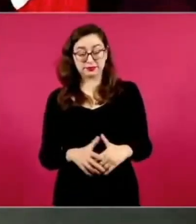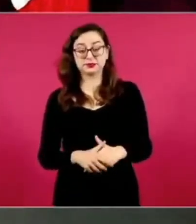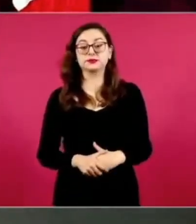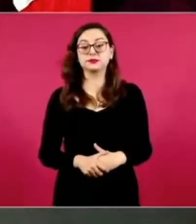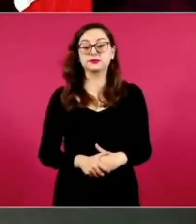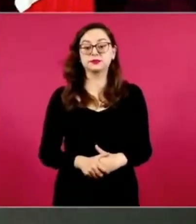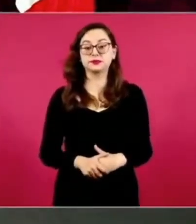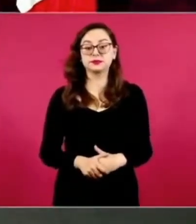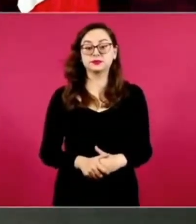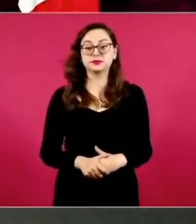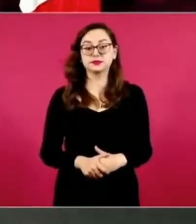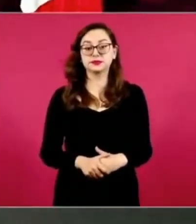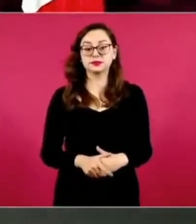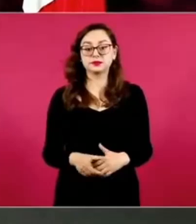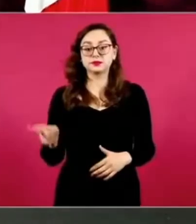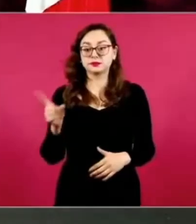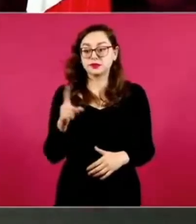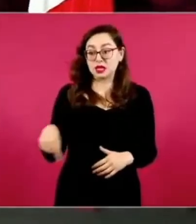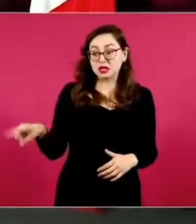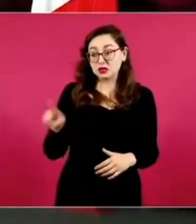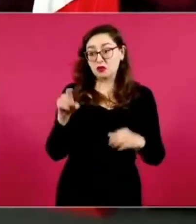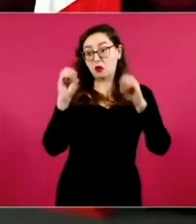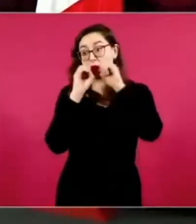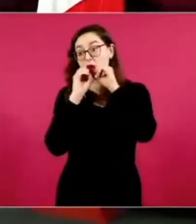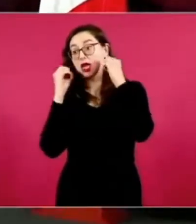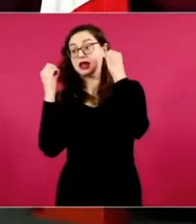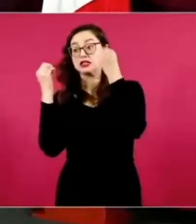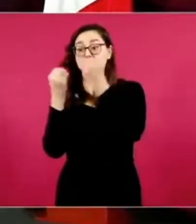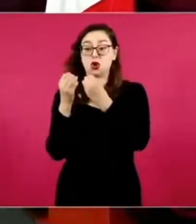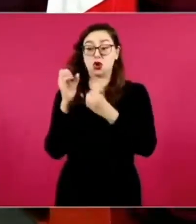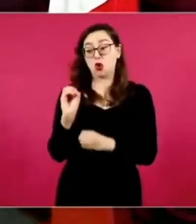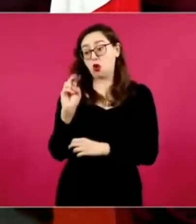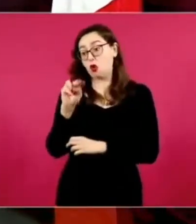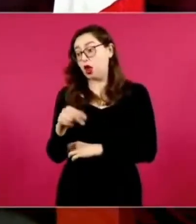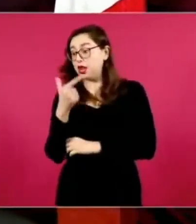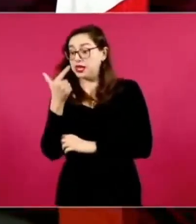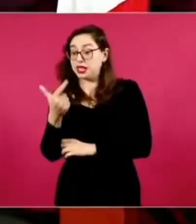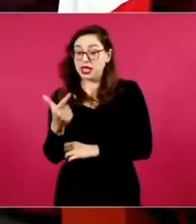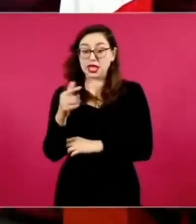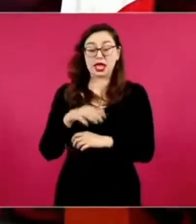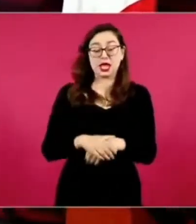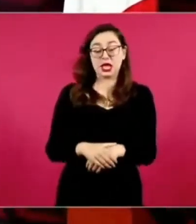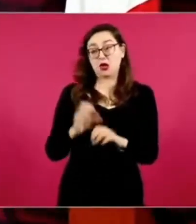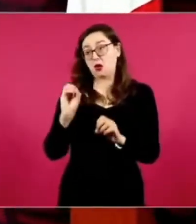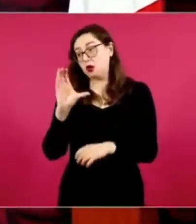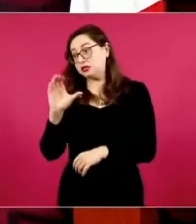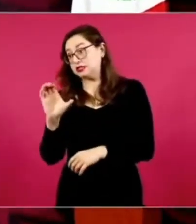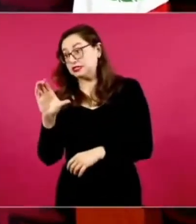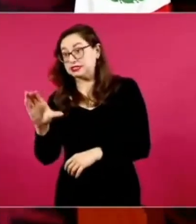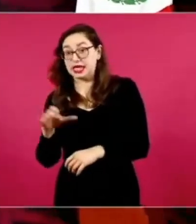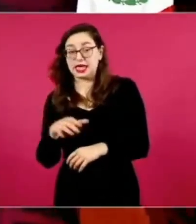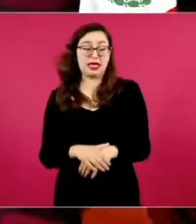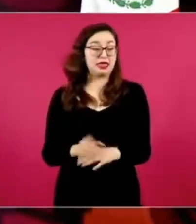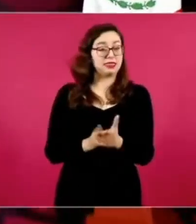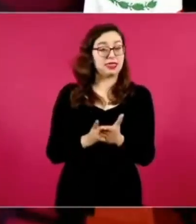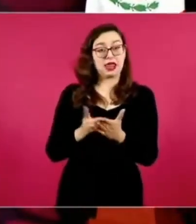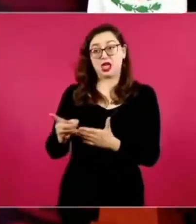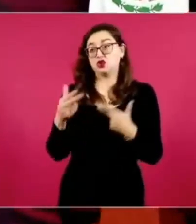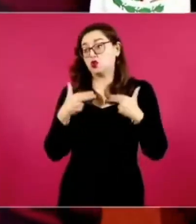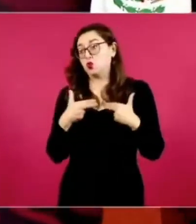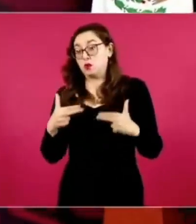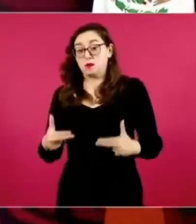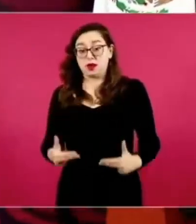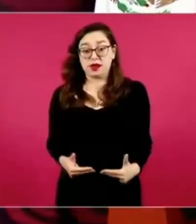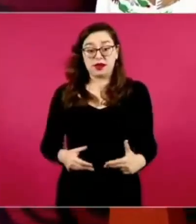la mayoría de las organizaciones independientes, no gubernamentales y de derechos humanos